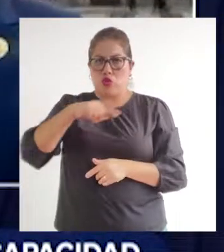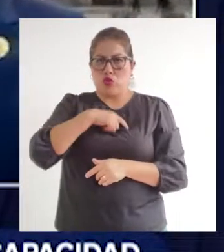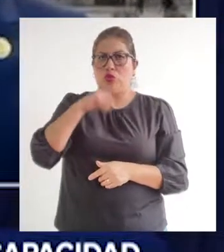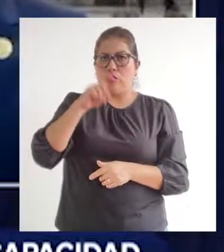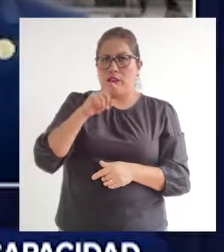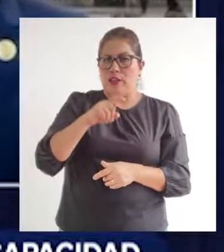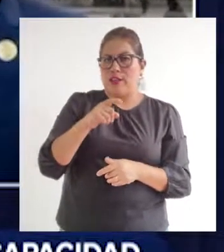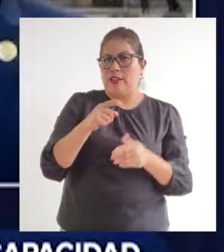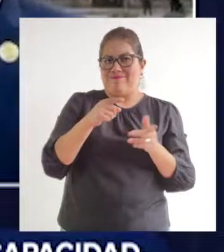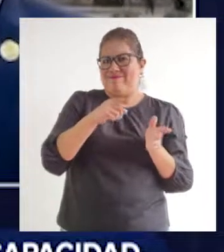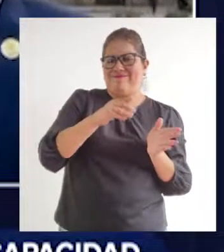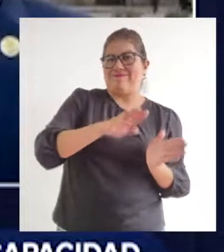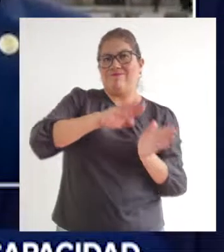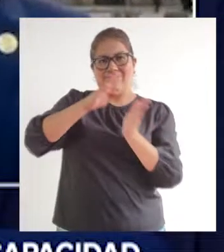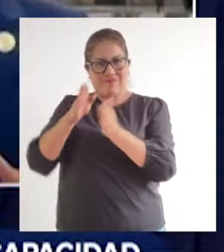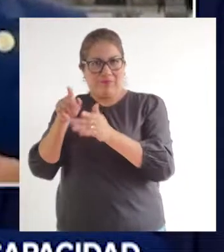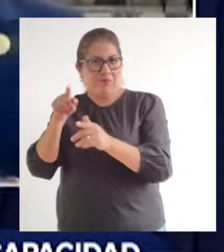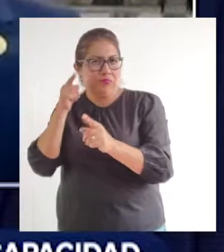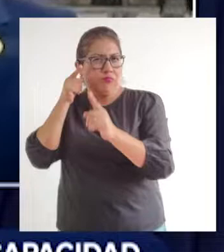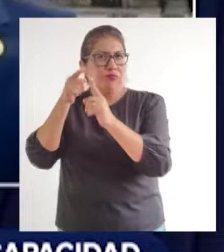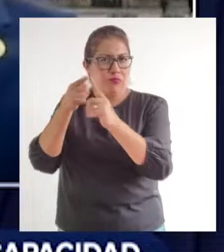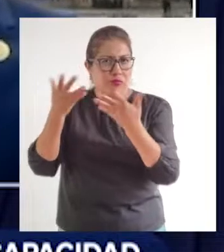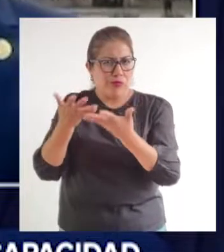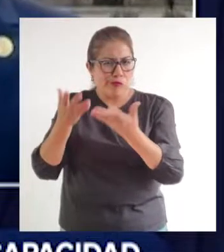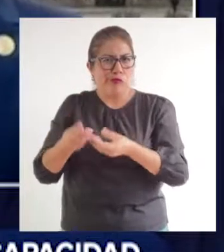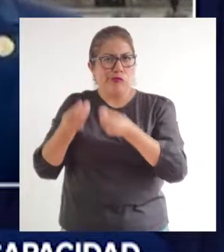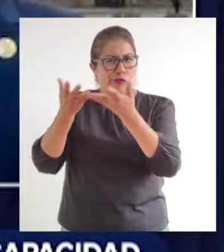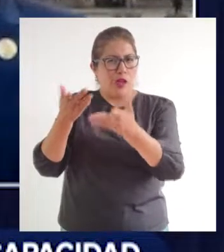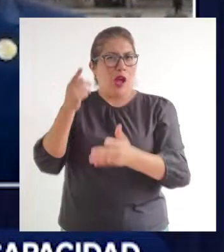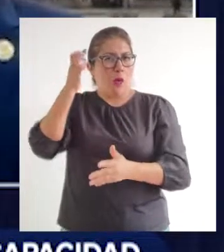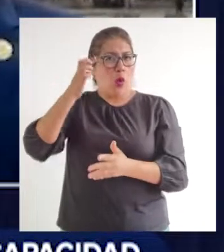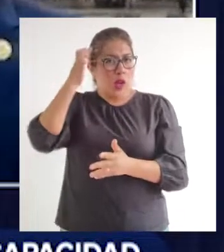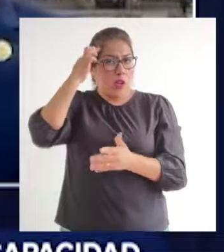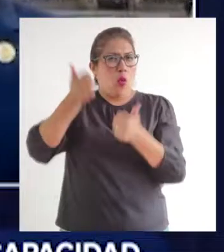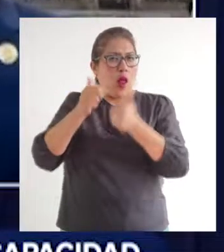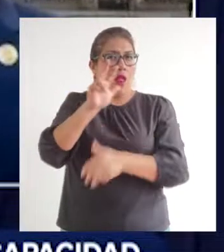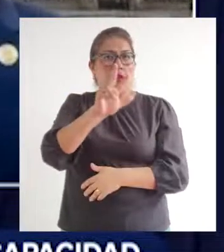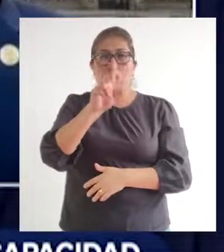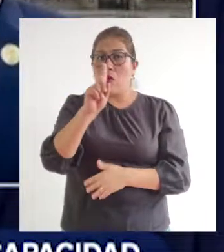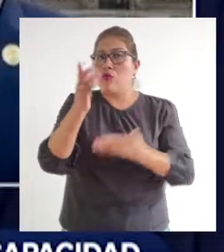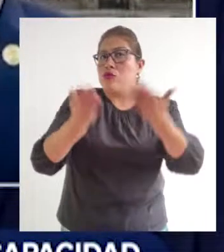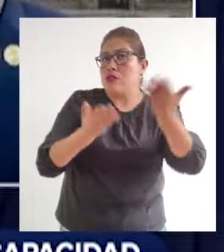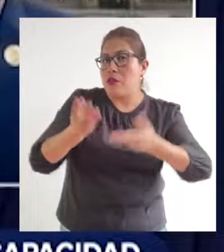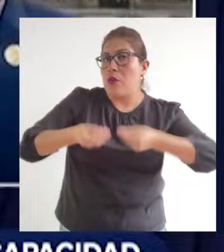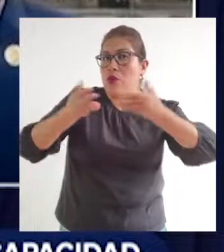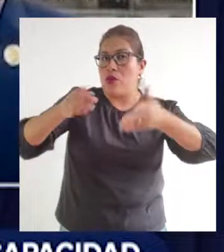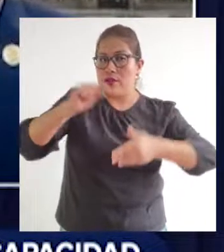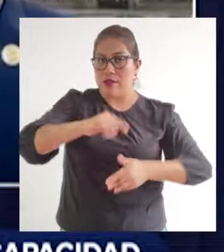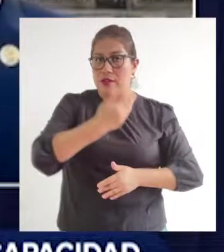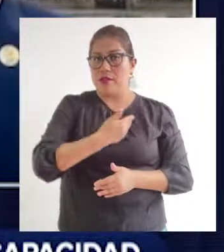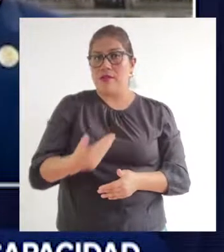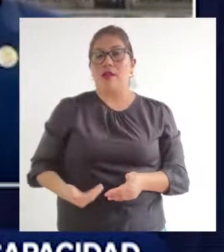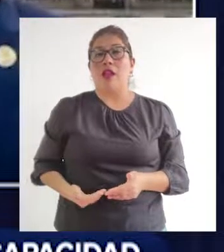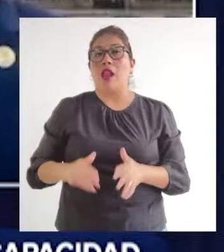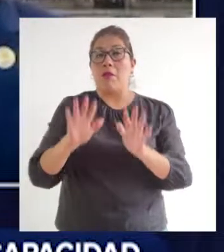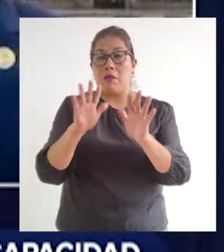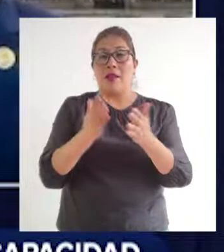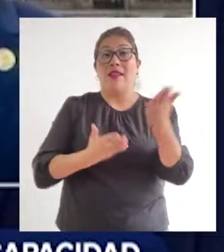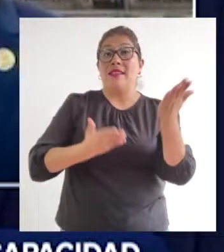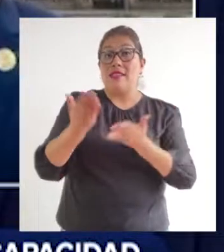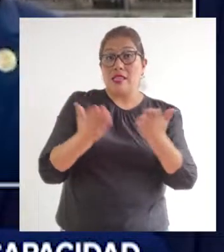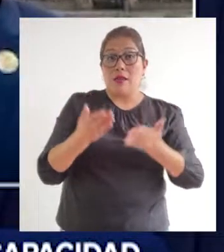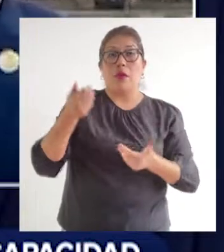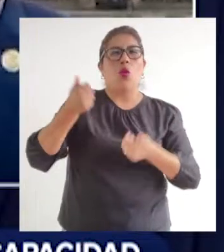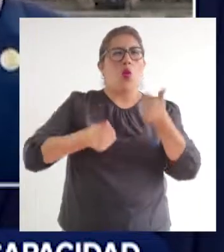medidas que tienen que ser efectivas, la política determina 31 servicios que tienen que darse desde el Estado, entre servicios